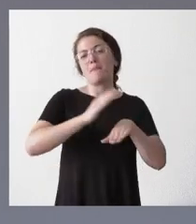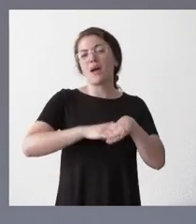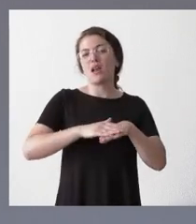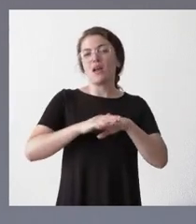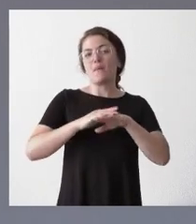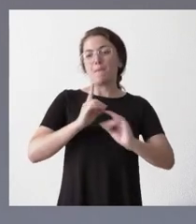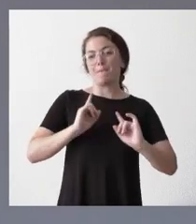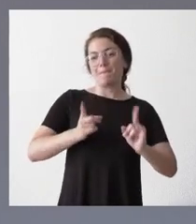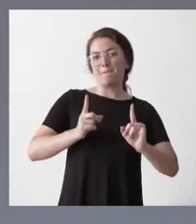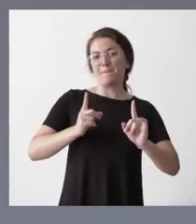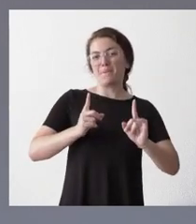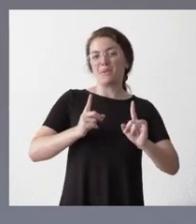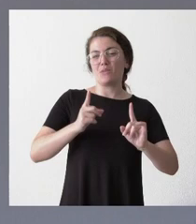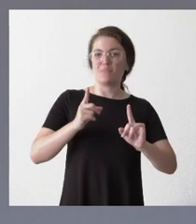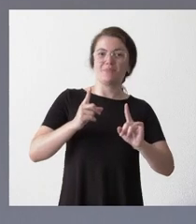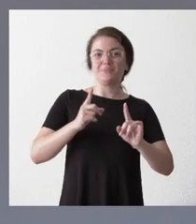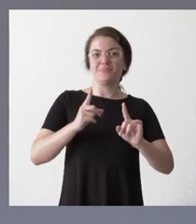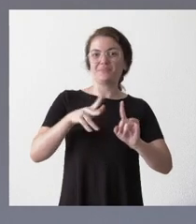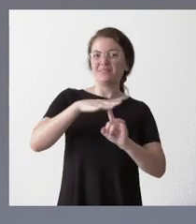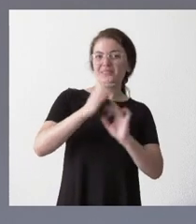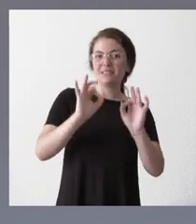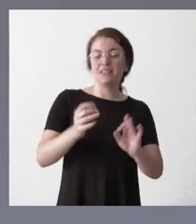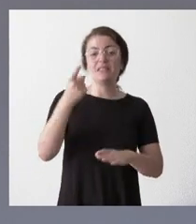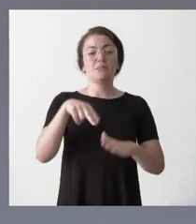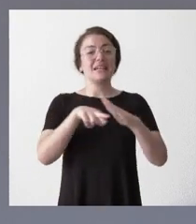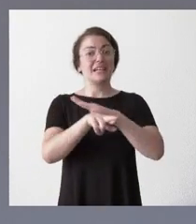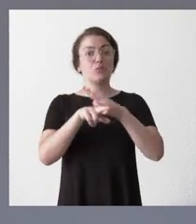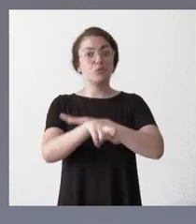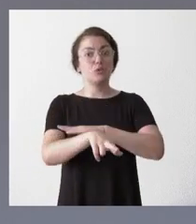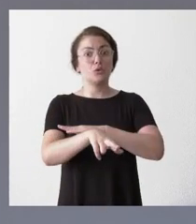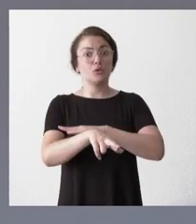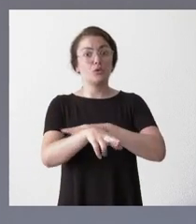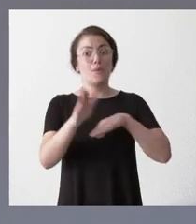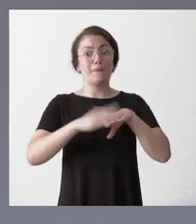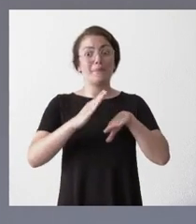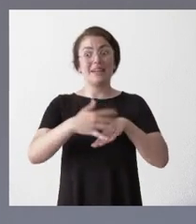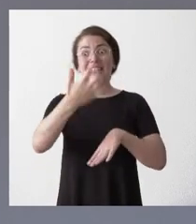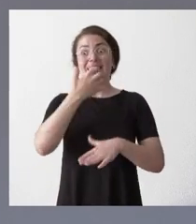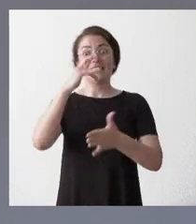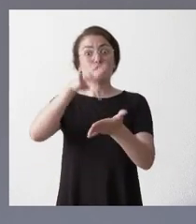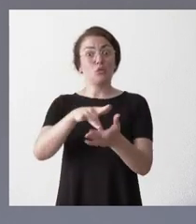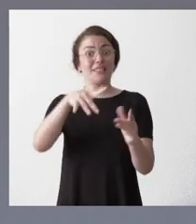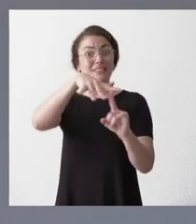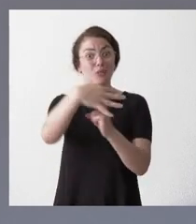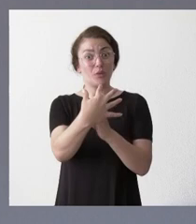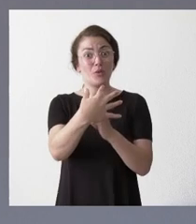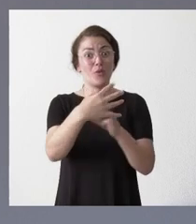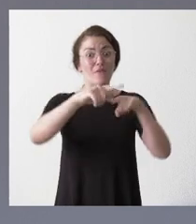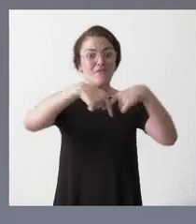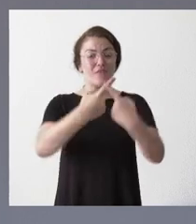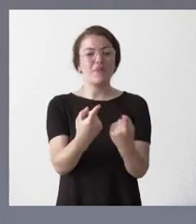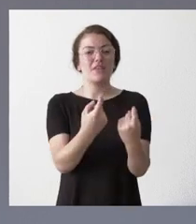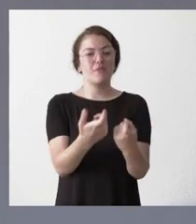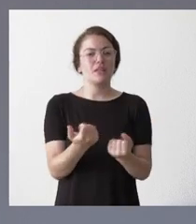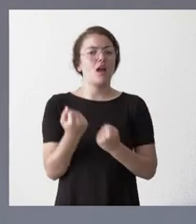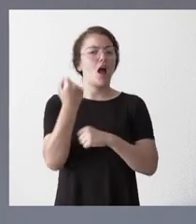estas circunstancias y esos recursos que en un momento dado pudieran necesitar las familias de apoyo